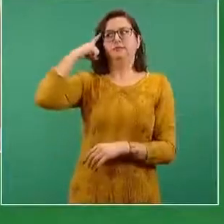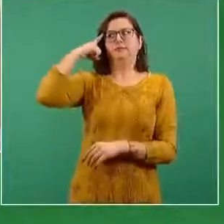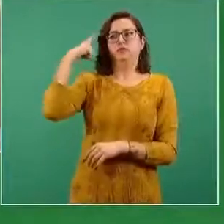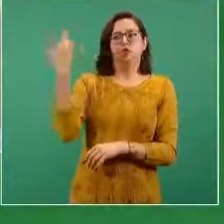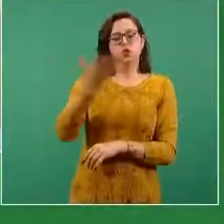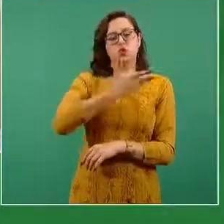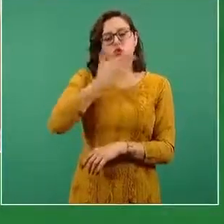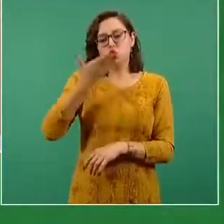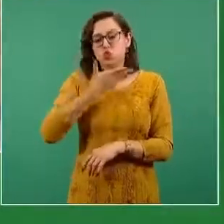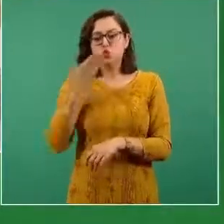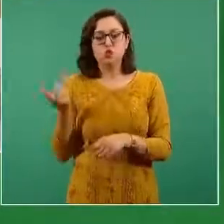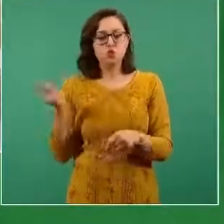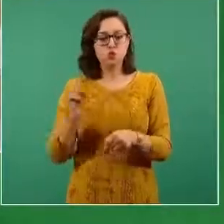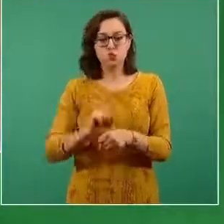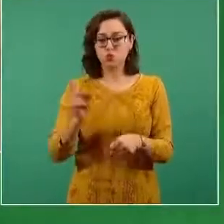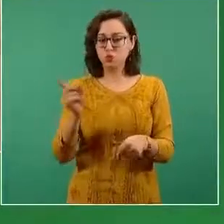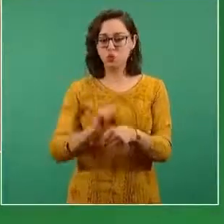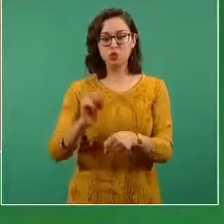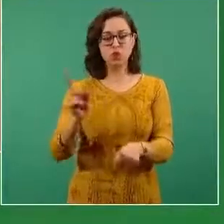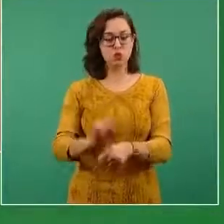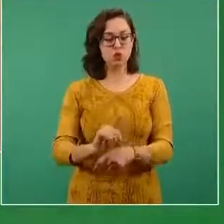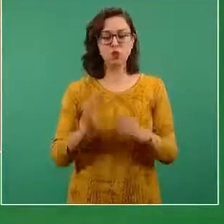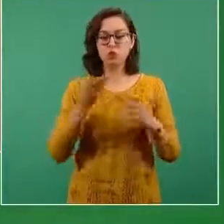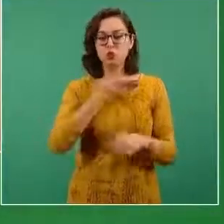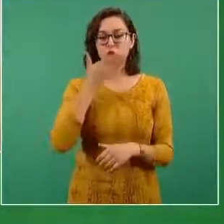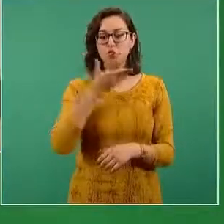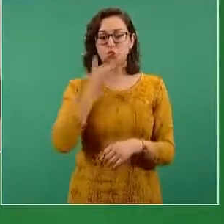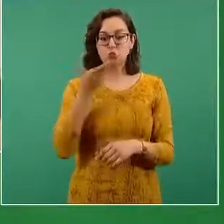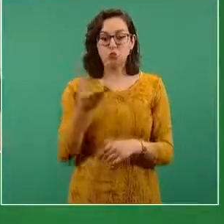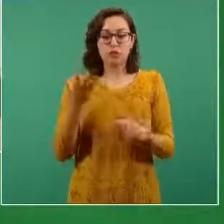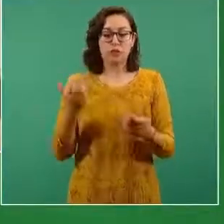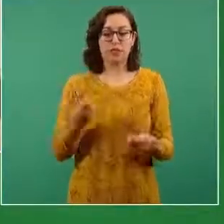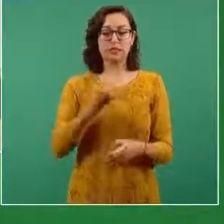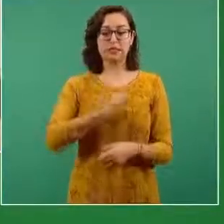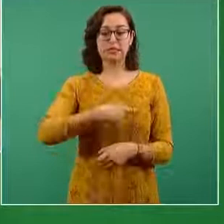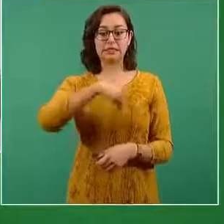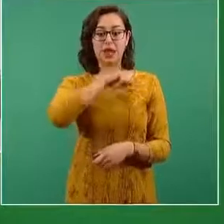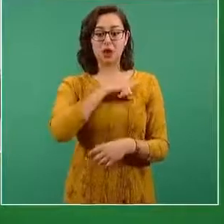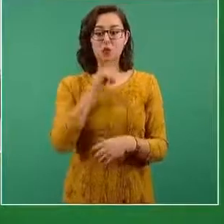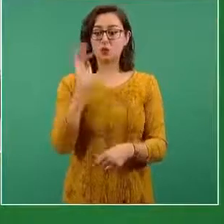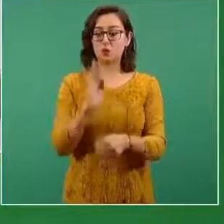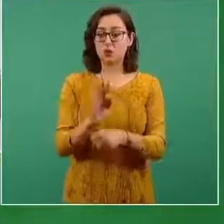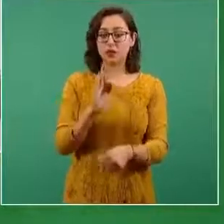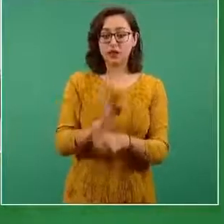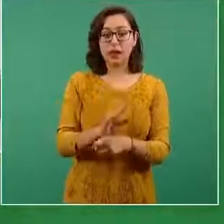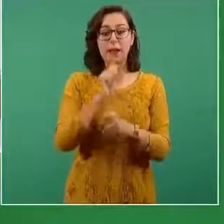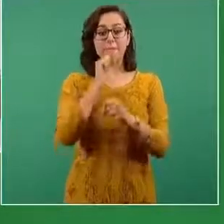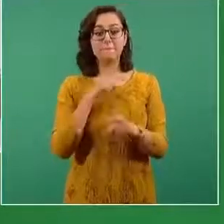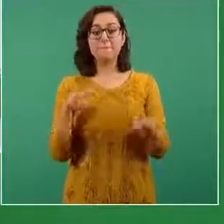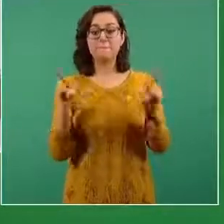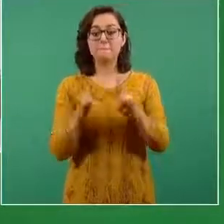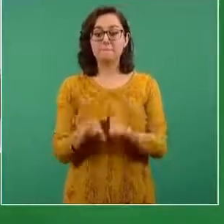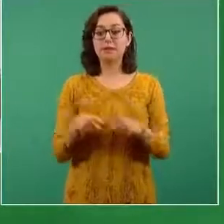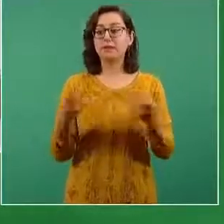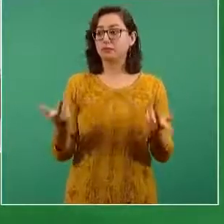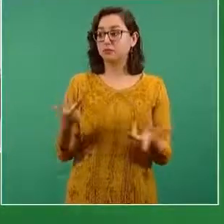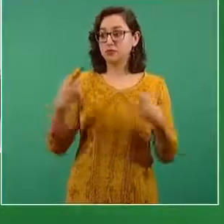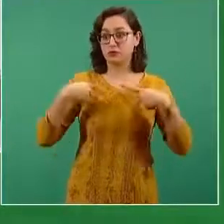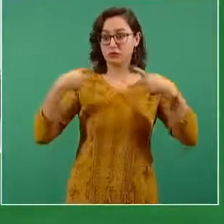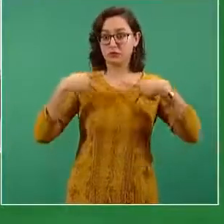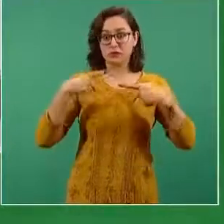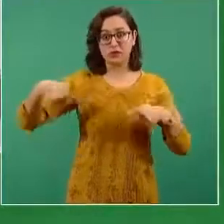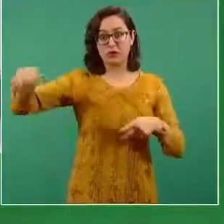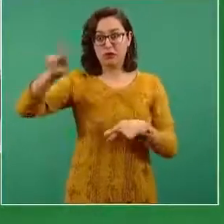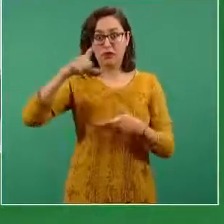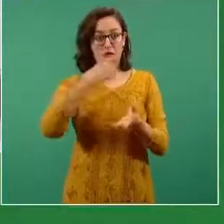costumbre que esta persona proteja su salud y proteja a sus clientes, a los que les van